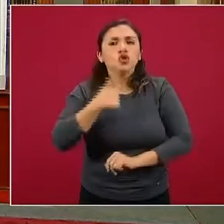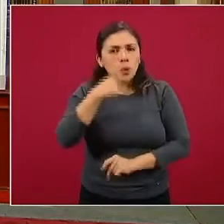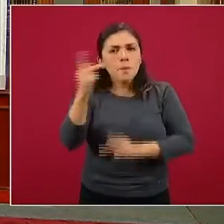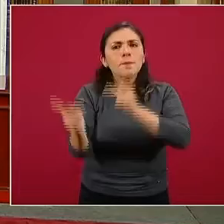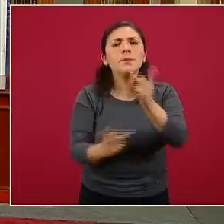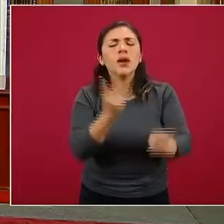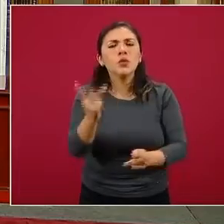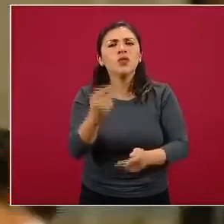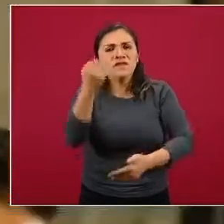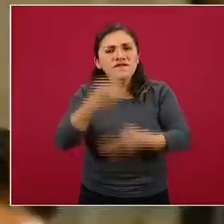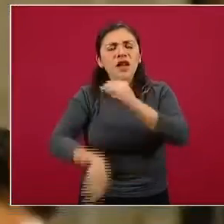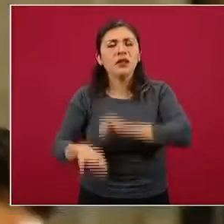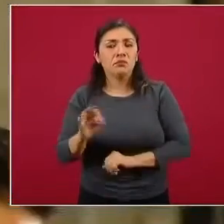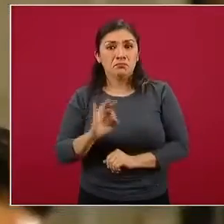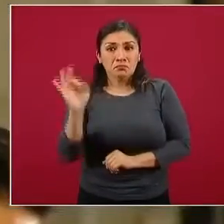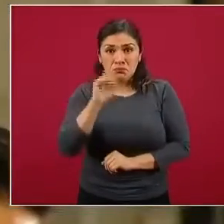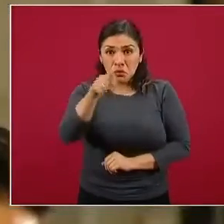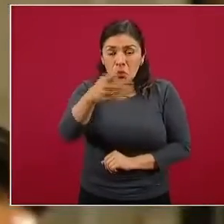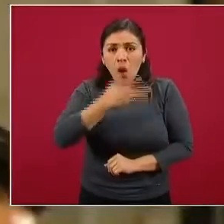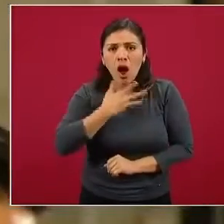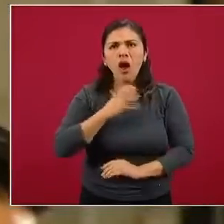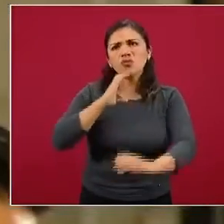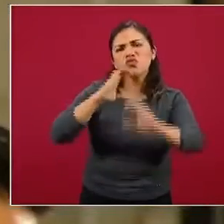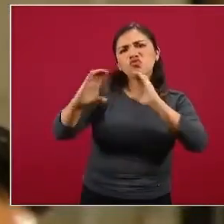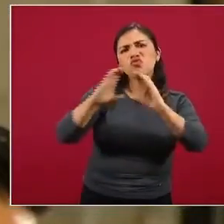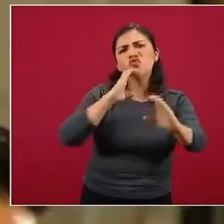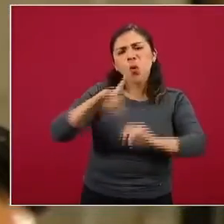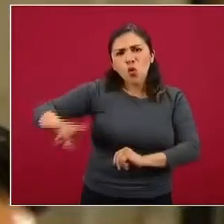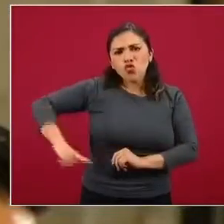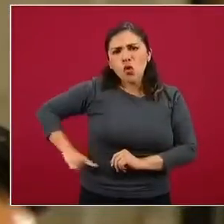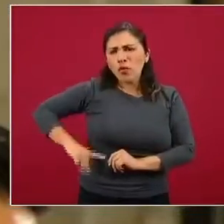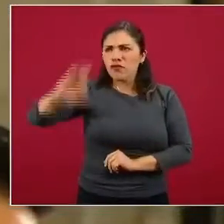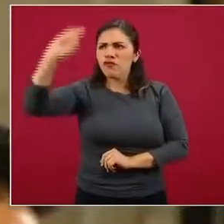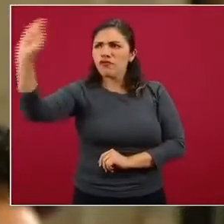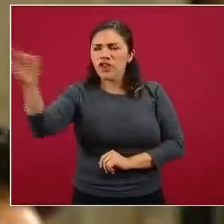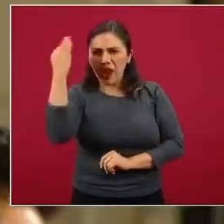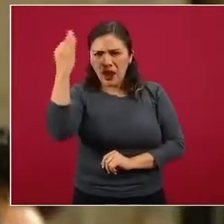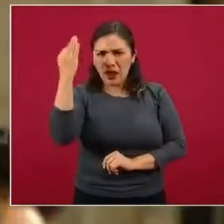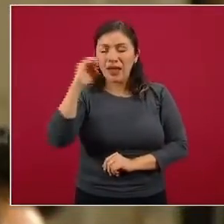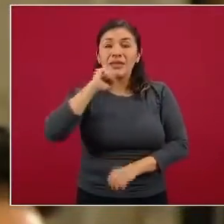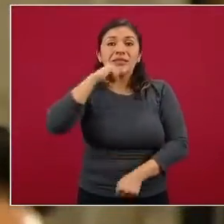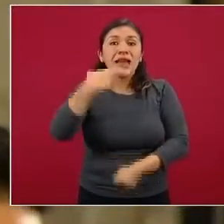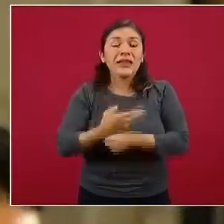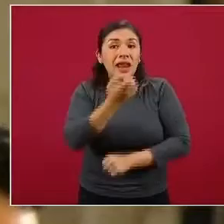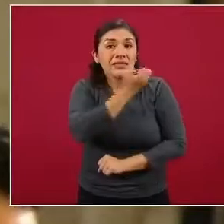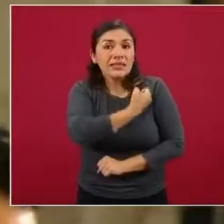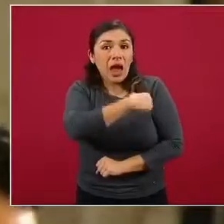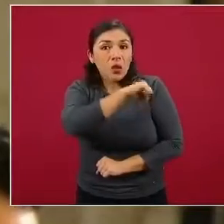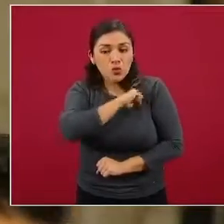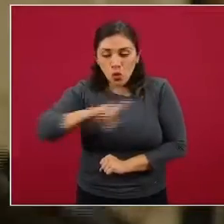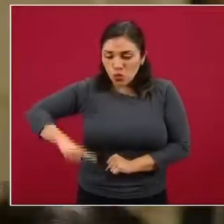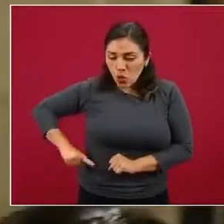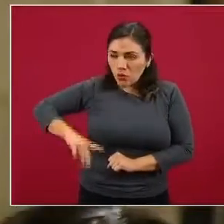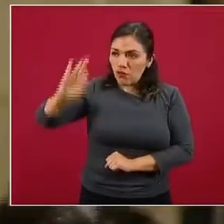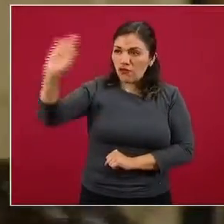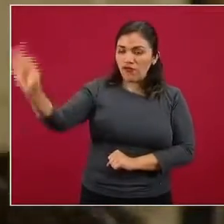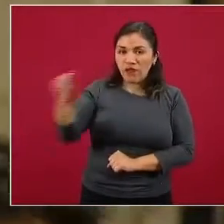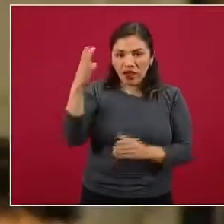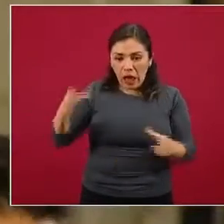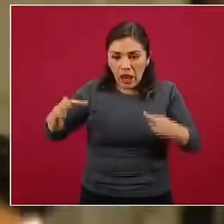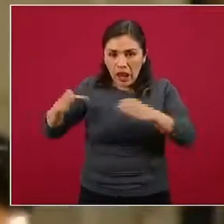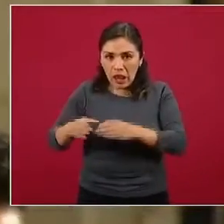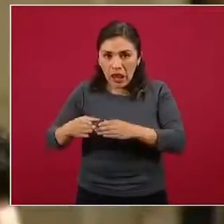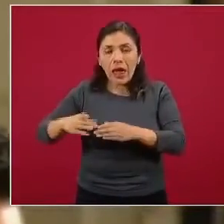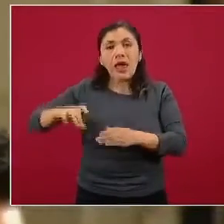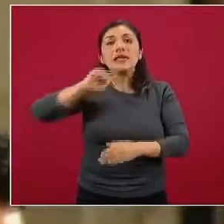aquí sería si hay comunicación entre el gobierno federal, o sea, entre la Secretaría de Salud del gobierno federal y